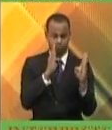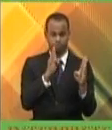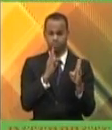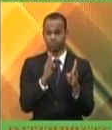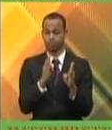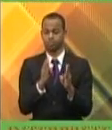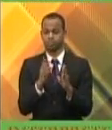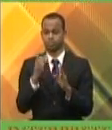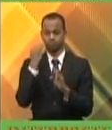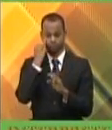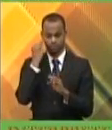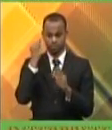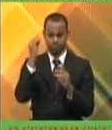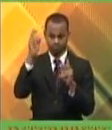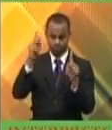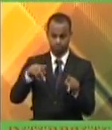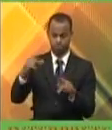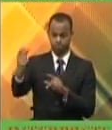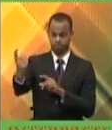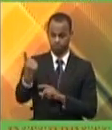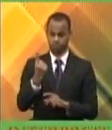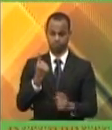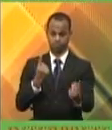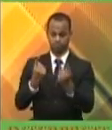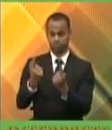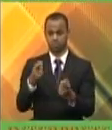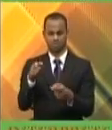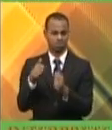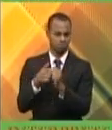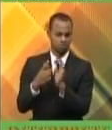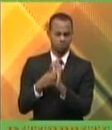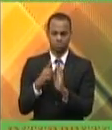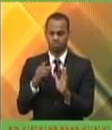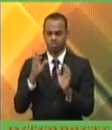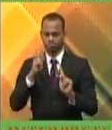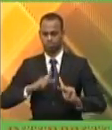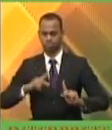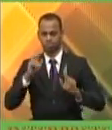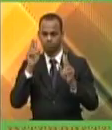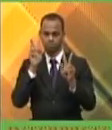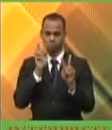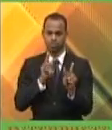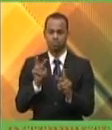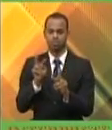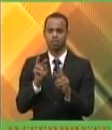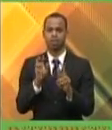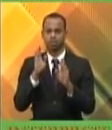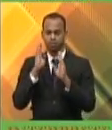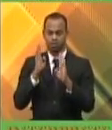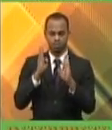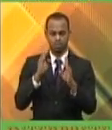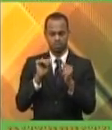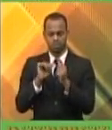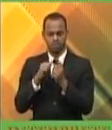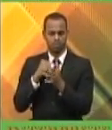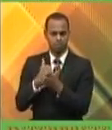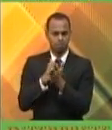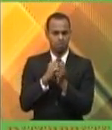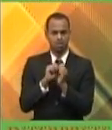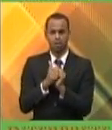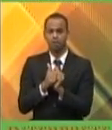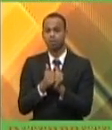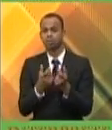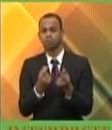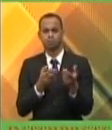cuando llega una persona con discapacidad es a esa asistencia que deben brindar ese servicio como